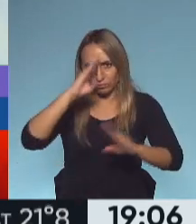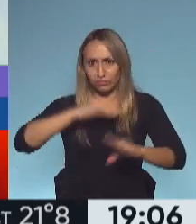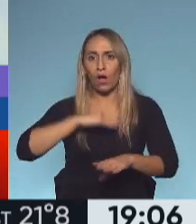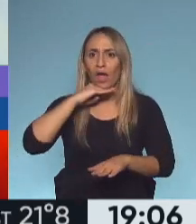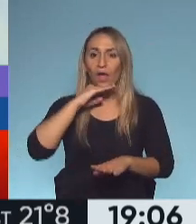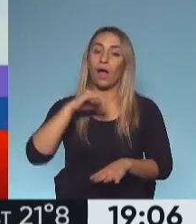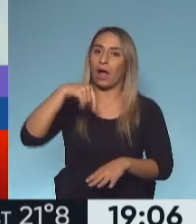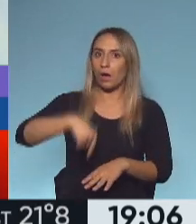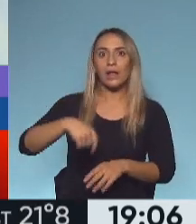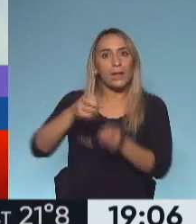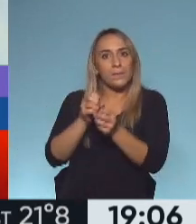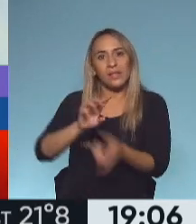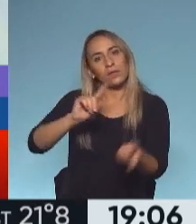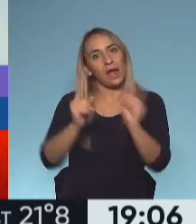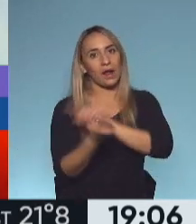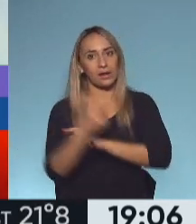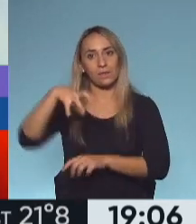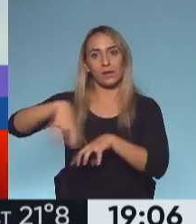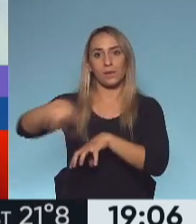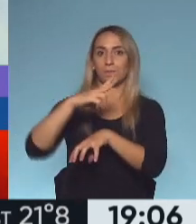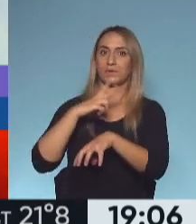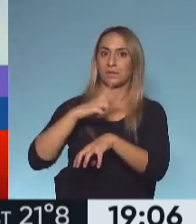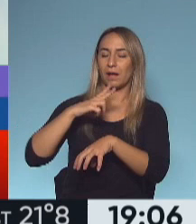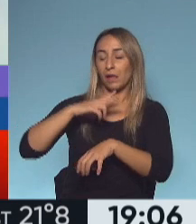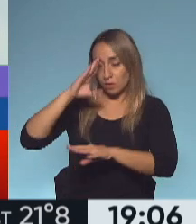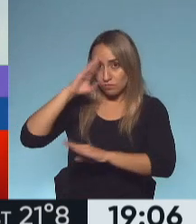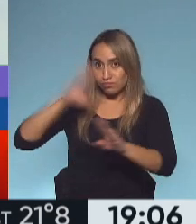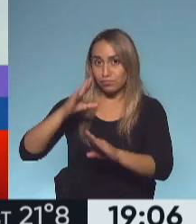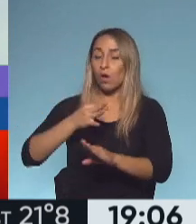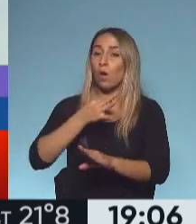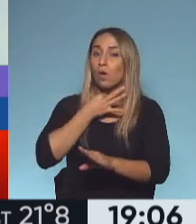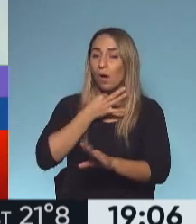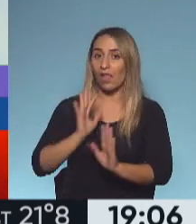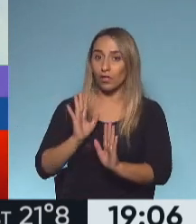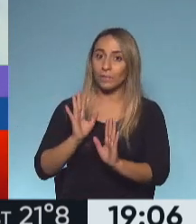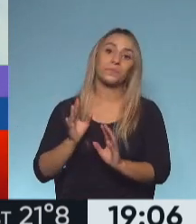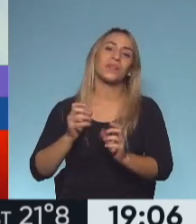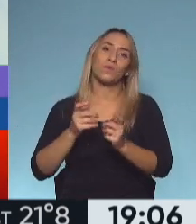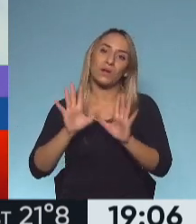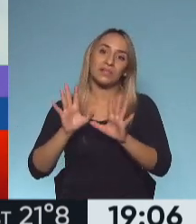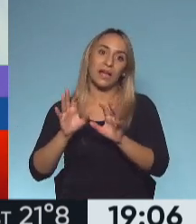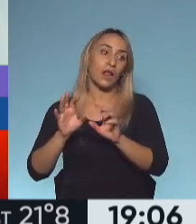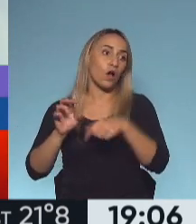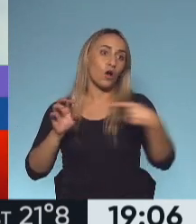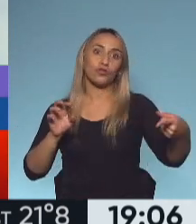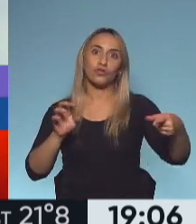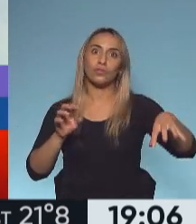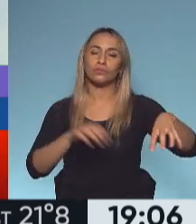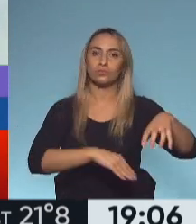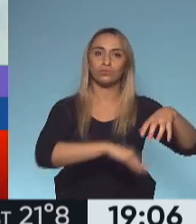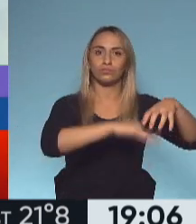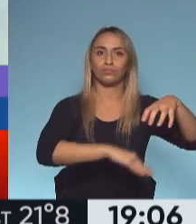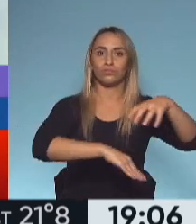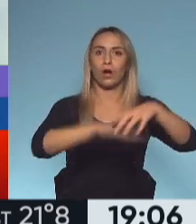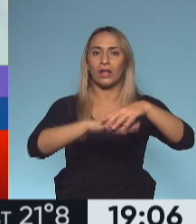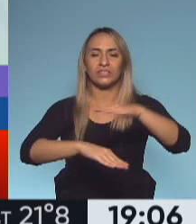una ocupación alta de camas, fundamentalmente en terapia intensiva. Quizás luego se replique y se extienda a otros lados. Eso significa que puede ser